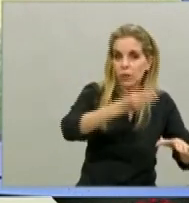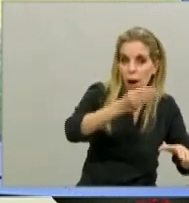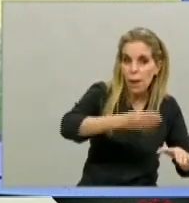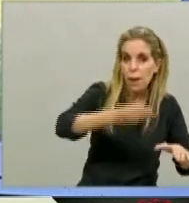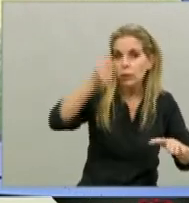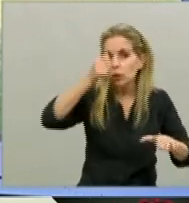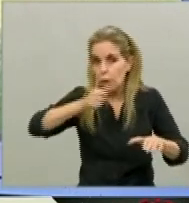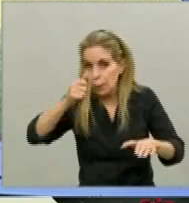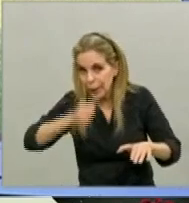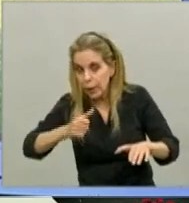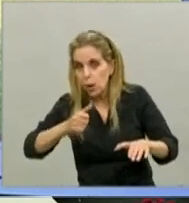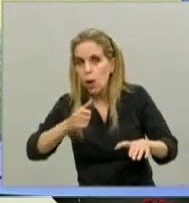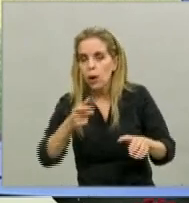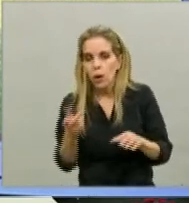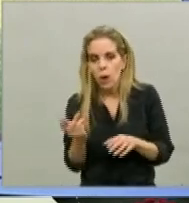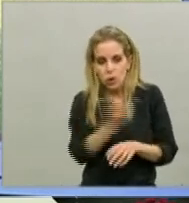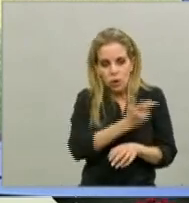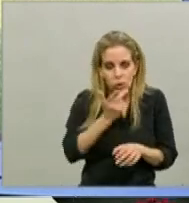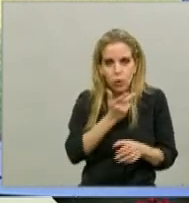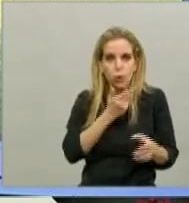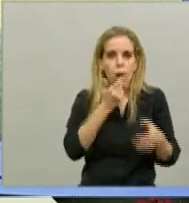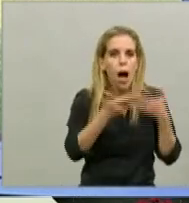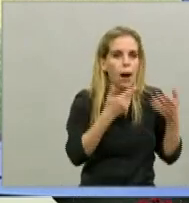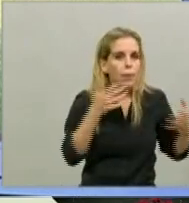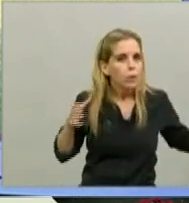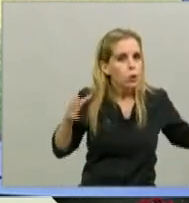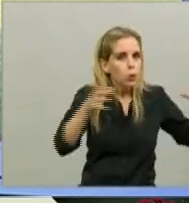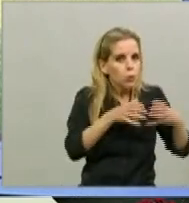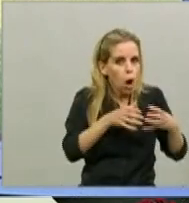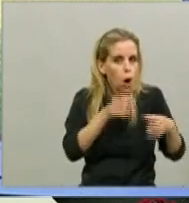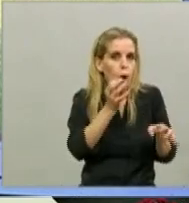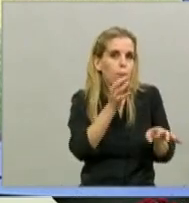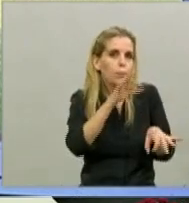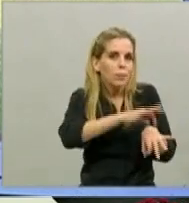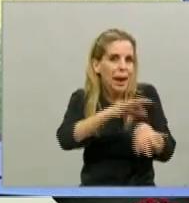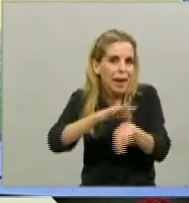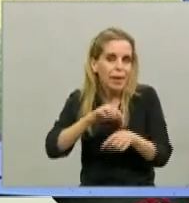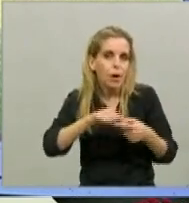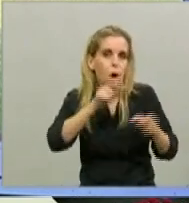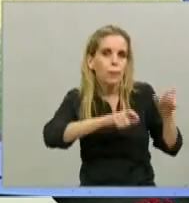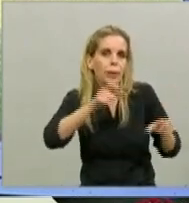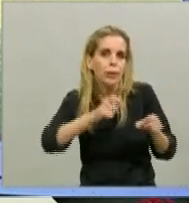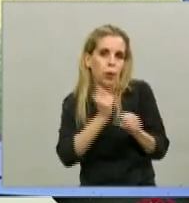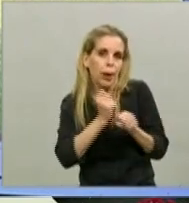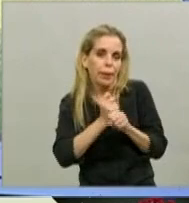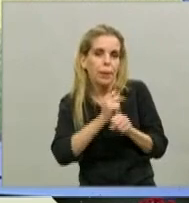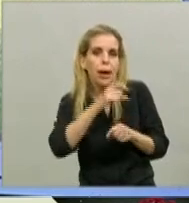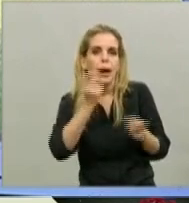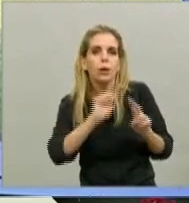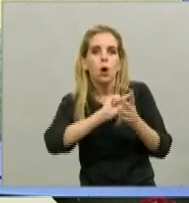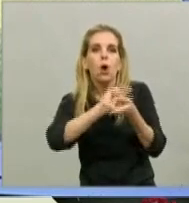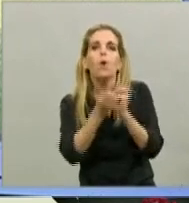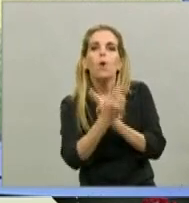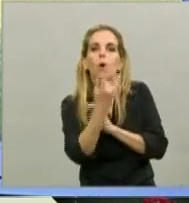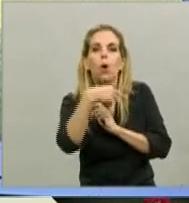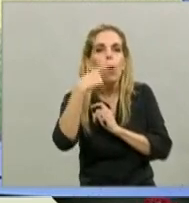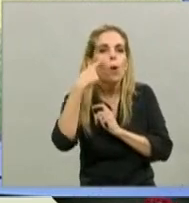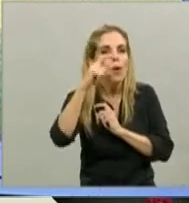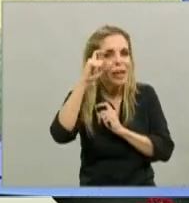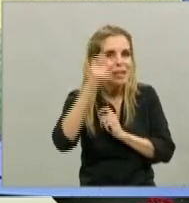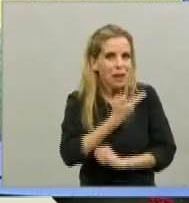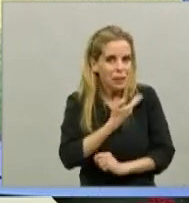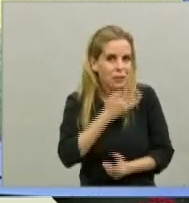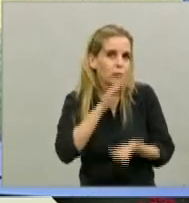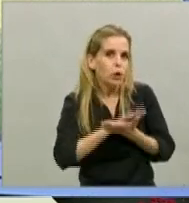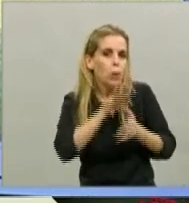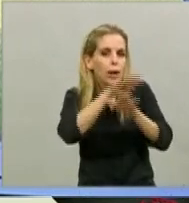en infancia, con UNICEF, y la verdad que es muy importante para el bienestar emocional de los chicos,